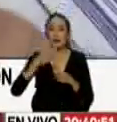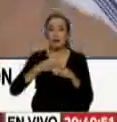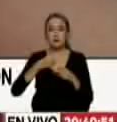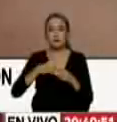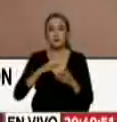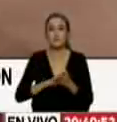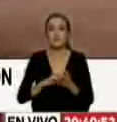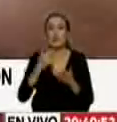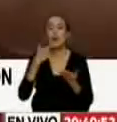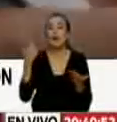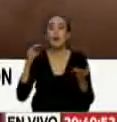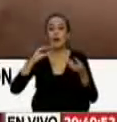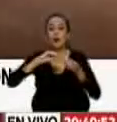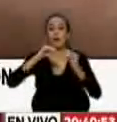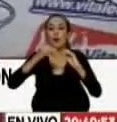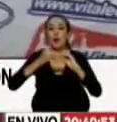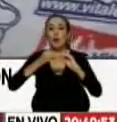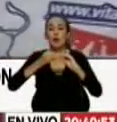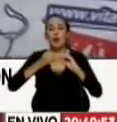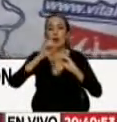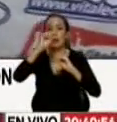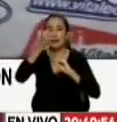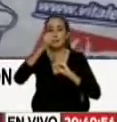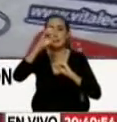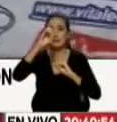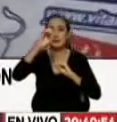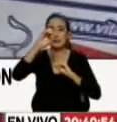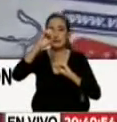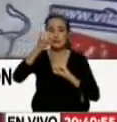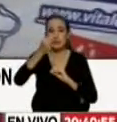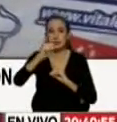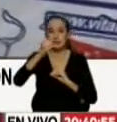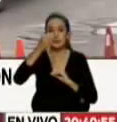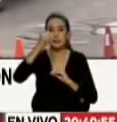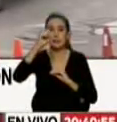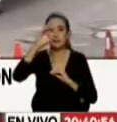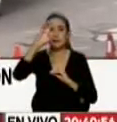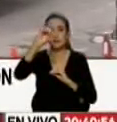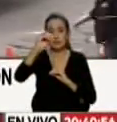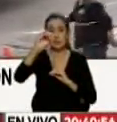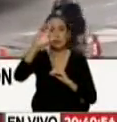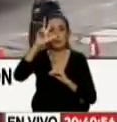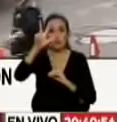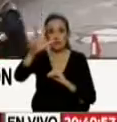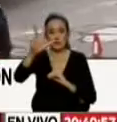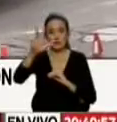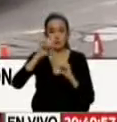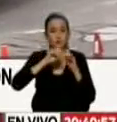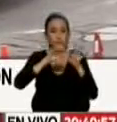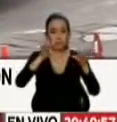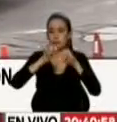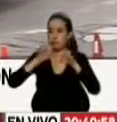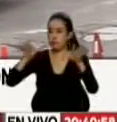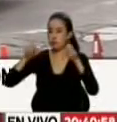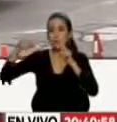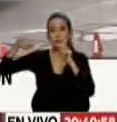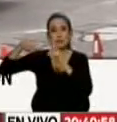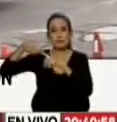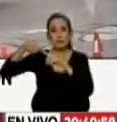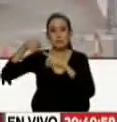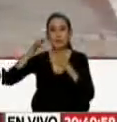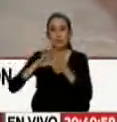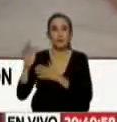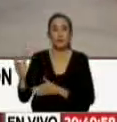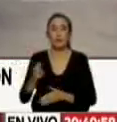Leche, correspondiente al lote S03, que fueron distribuidos en el sur de Quito, específicamente en los sectores de Luluncoto y